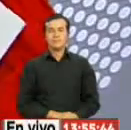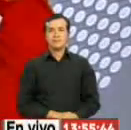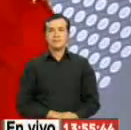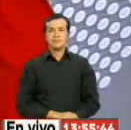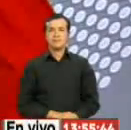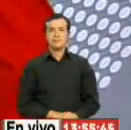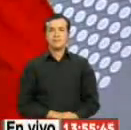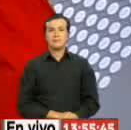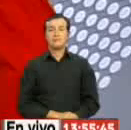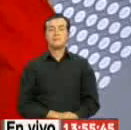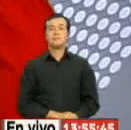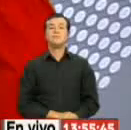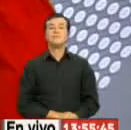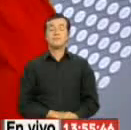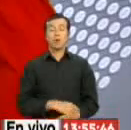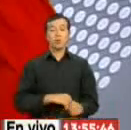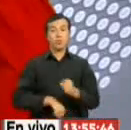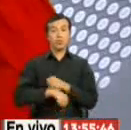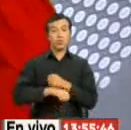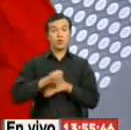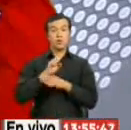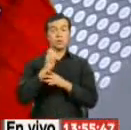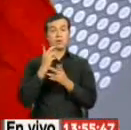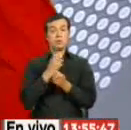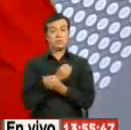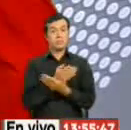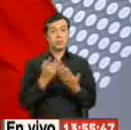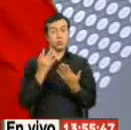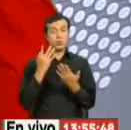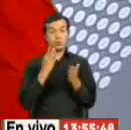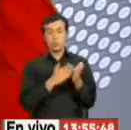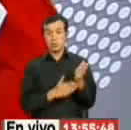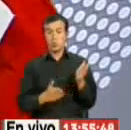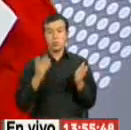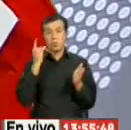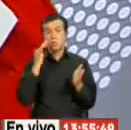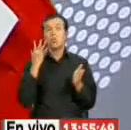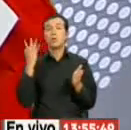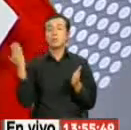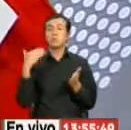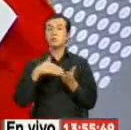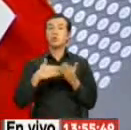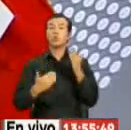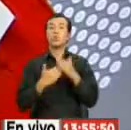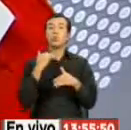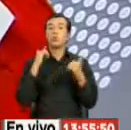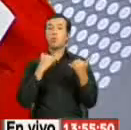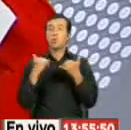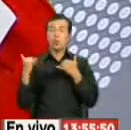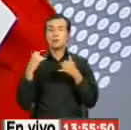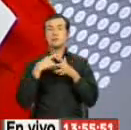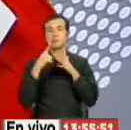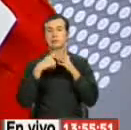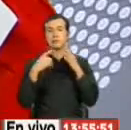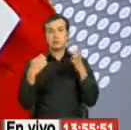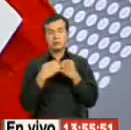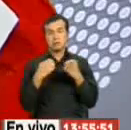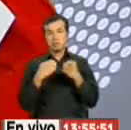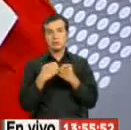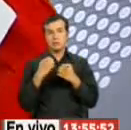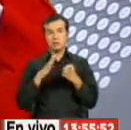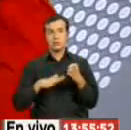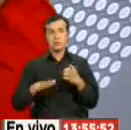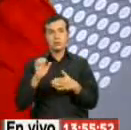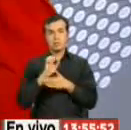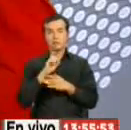llevó el mercado del fútbol ecuatoriano y seguramente durante todos estos días tendremos la llegada de nuevos jugadores a los diferentes equipos acá